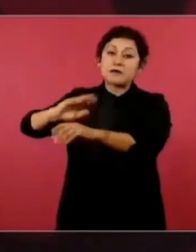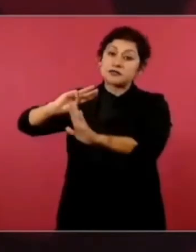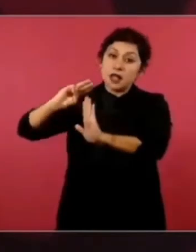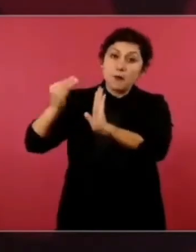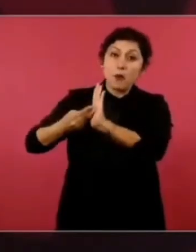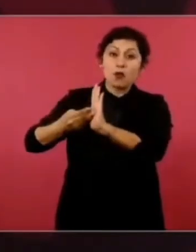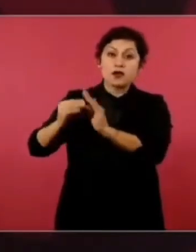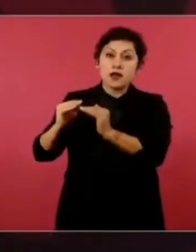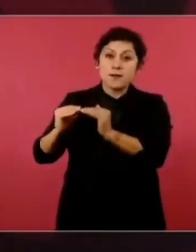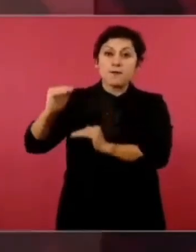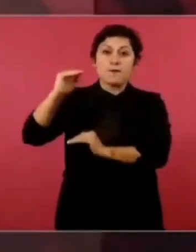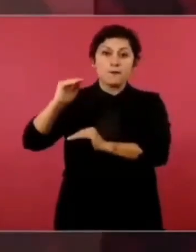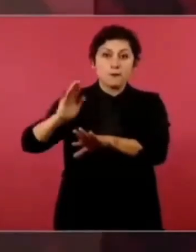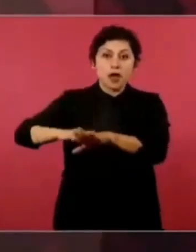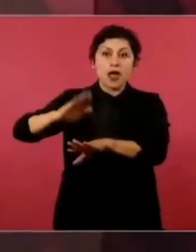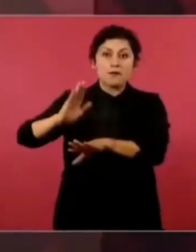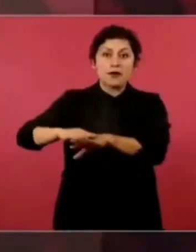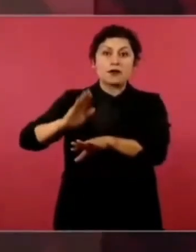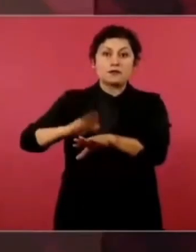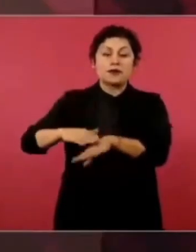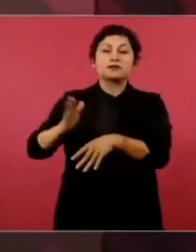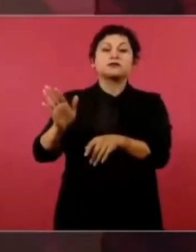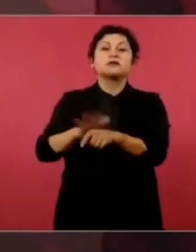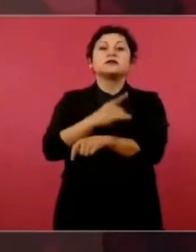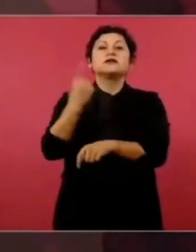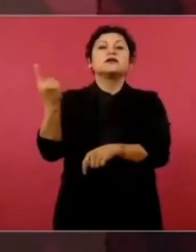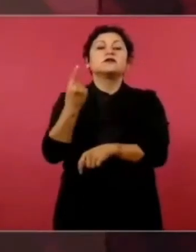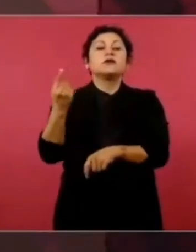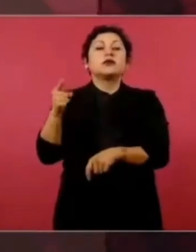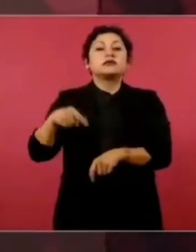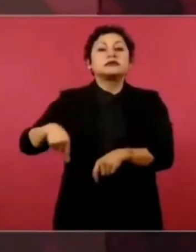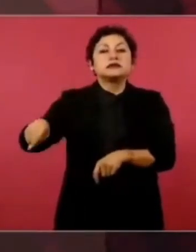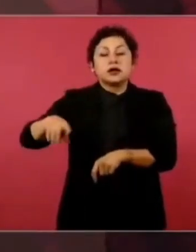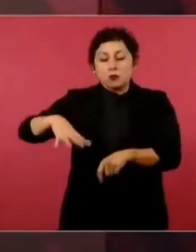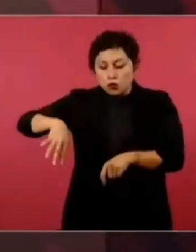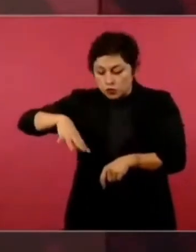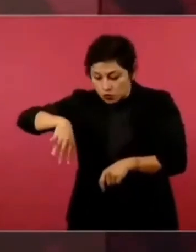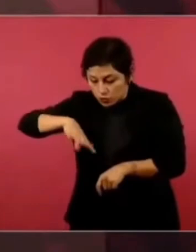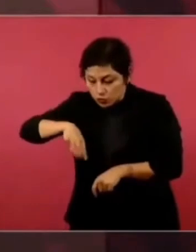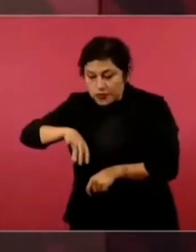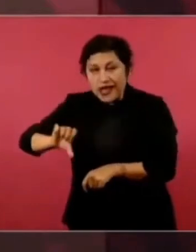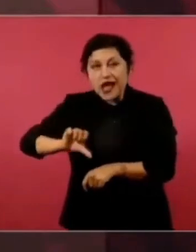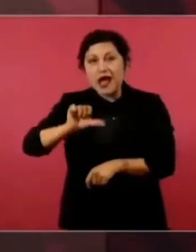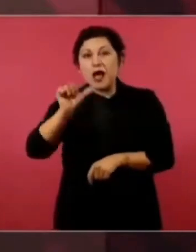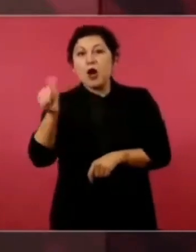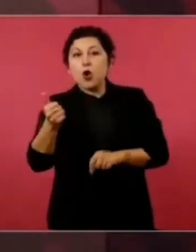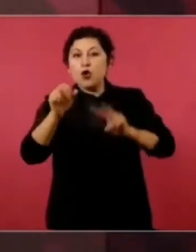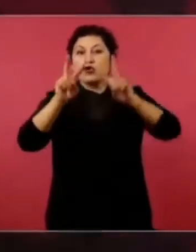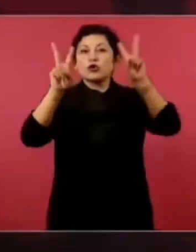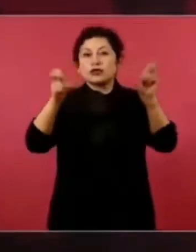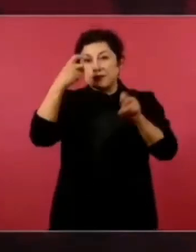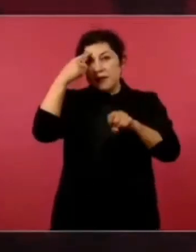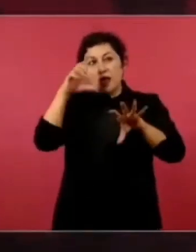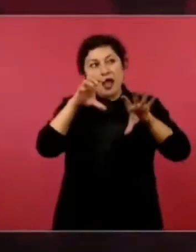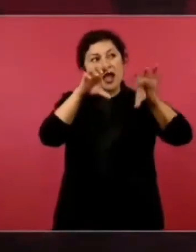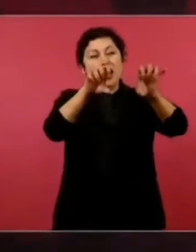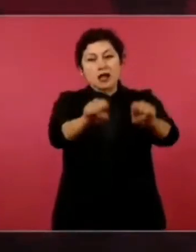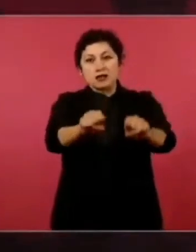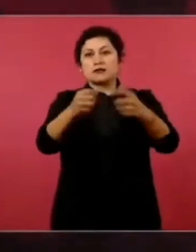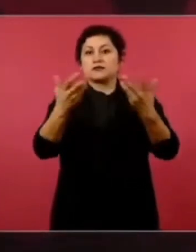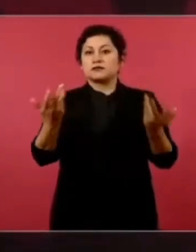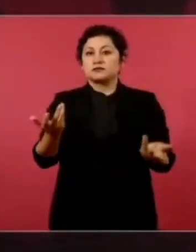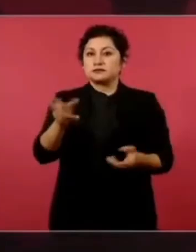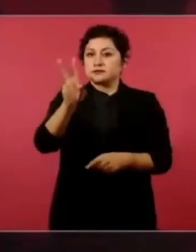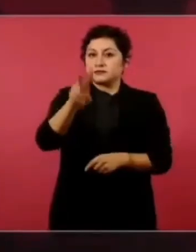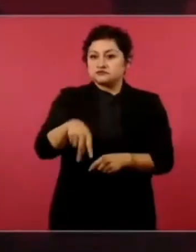buscando a ver si no habían otras cosas, y no había, que eso es también parte